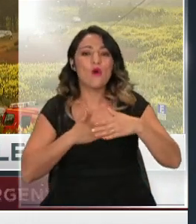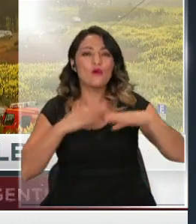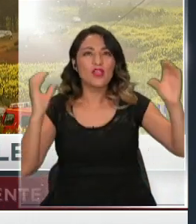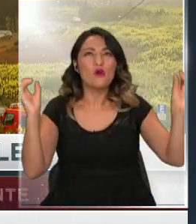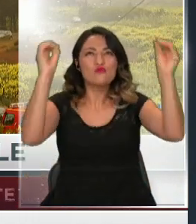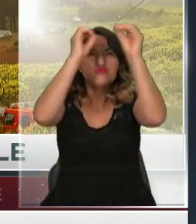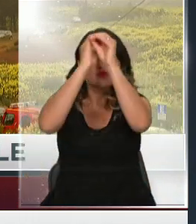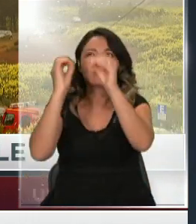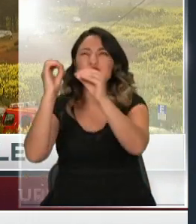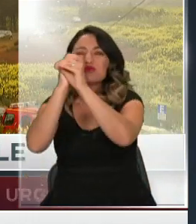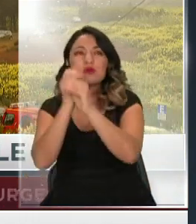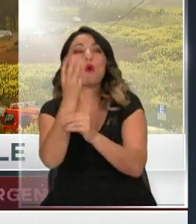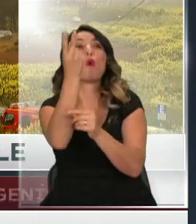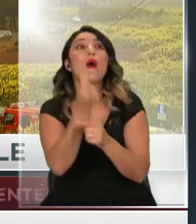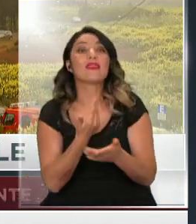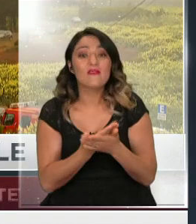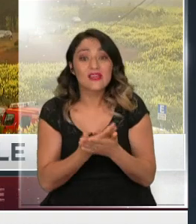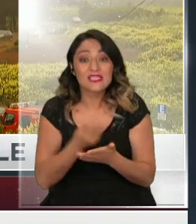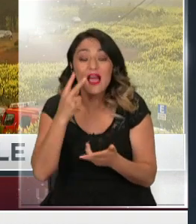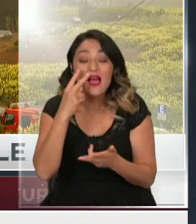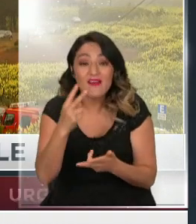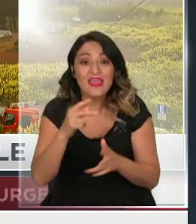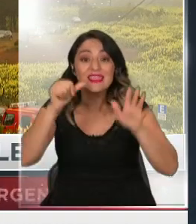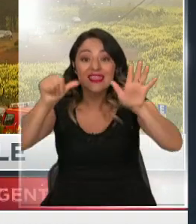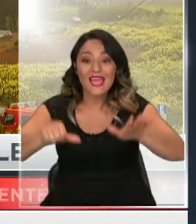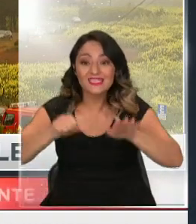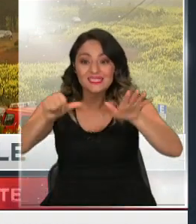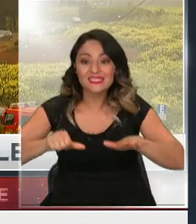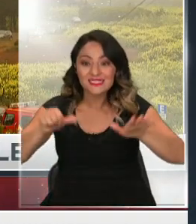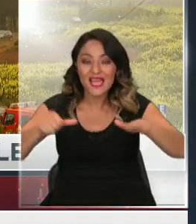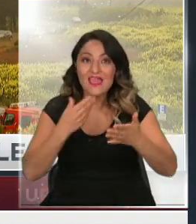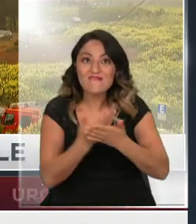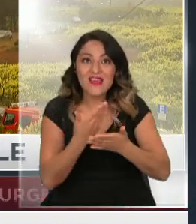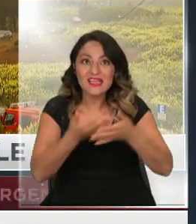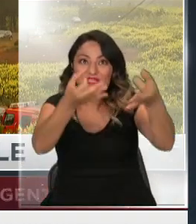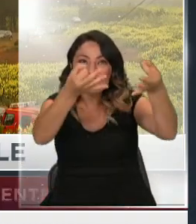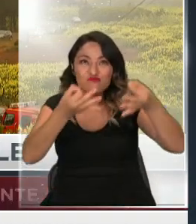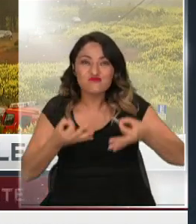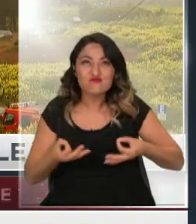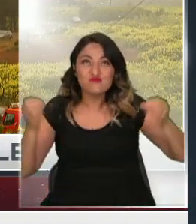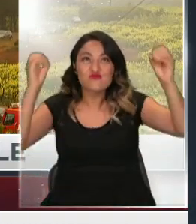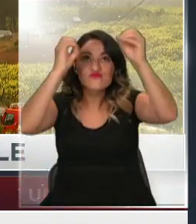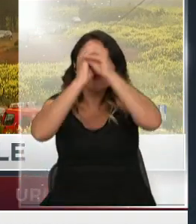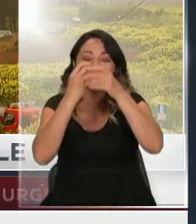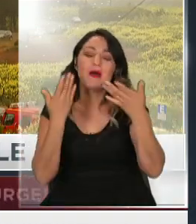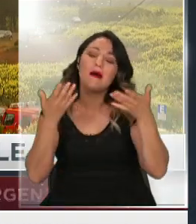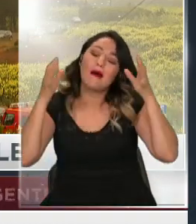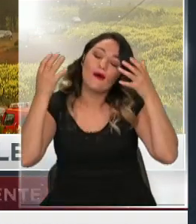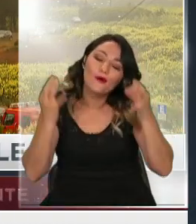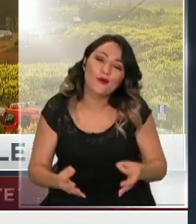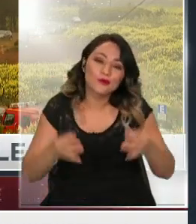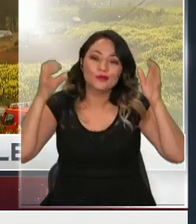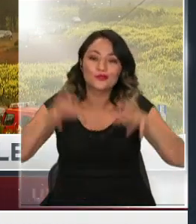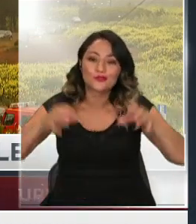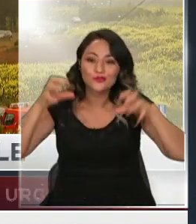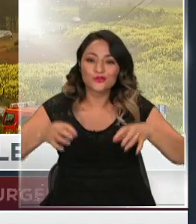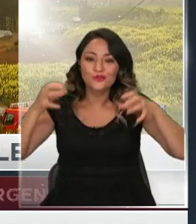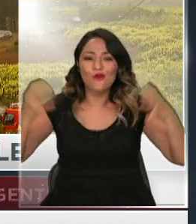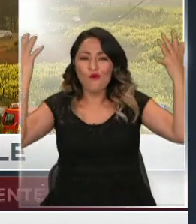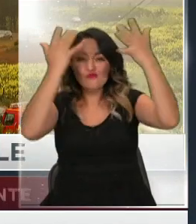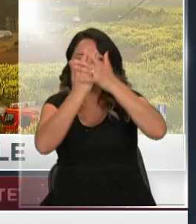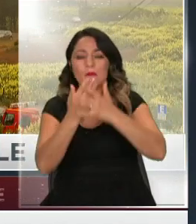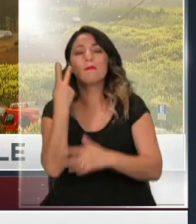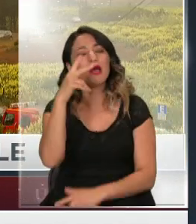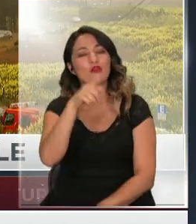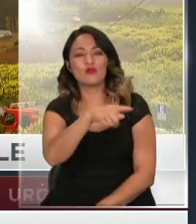Y este es su eclipse número 16. Y uno puede pensar, claro, por qué le tocó justo nublado con lluvia. Pero en estos 15 eclipses que tú has